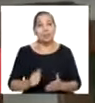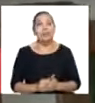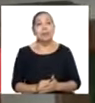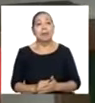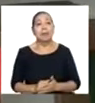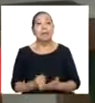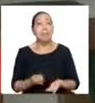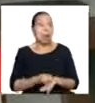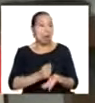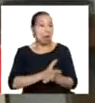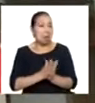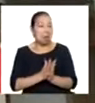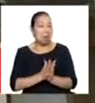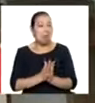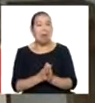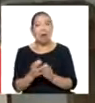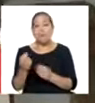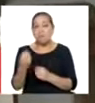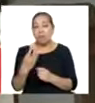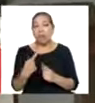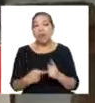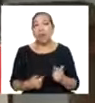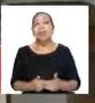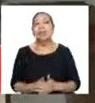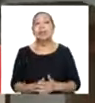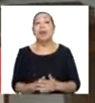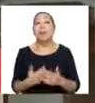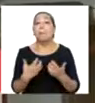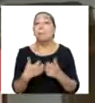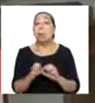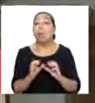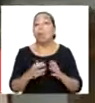son servicios gratuitos, más de tipo informativo, con los cuales las